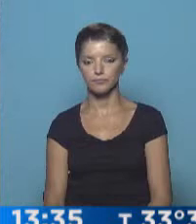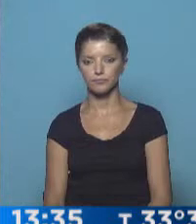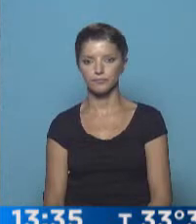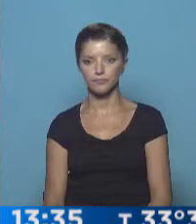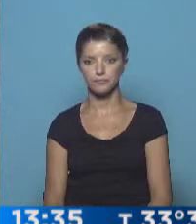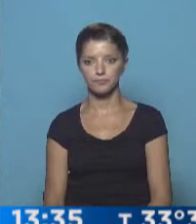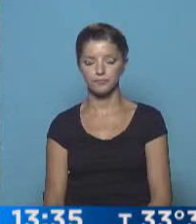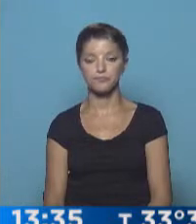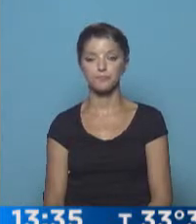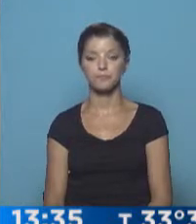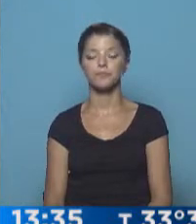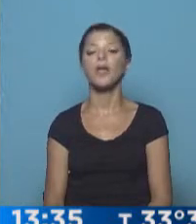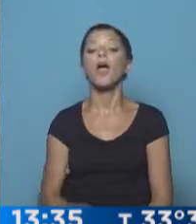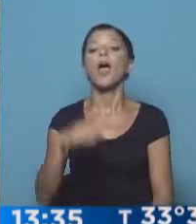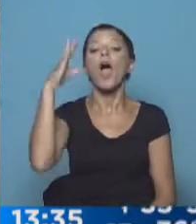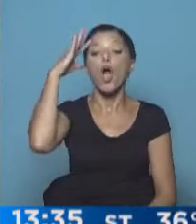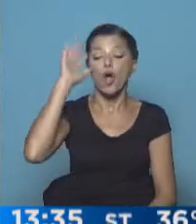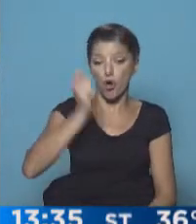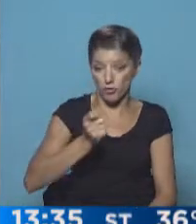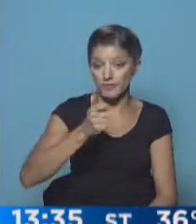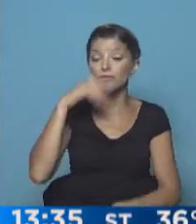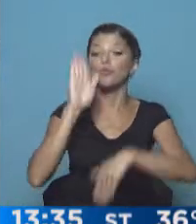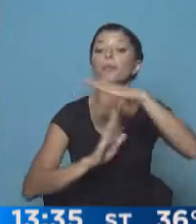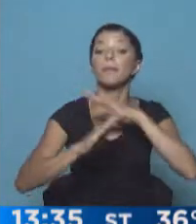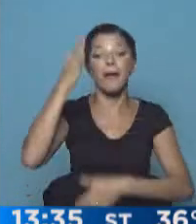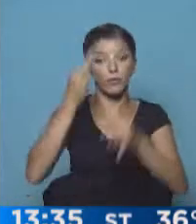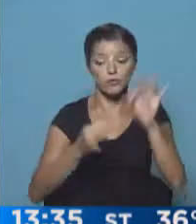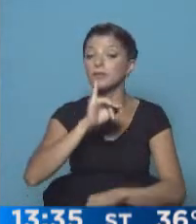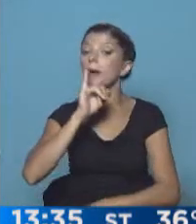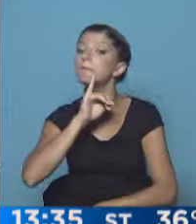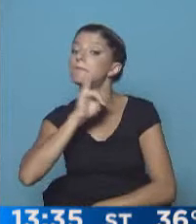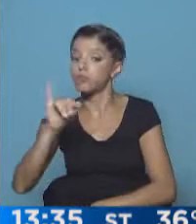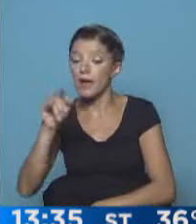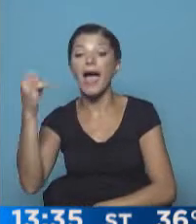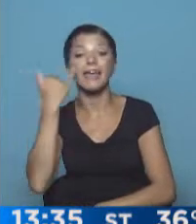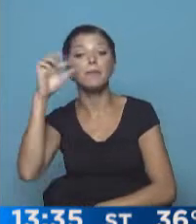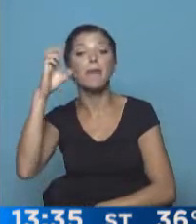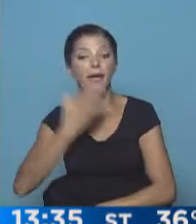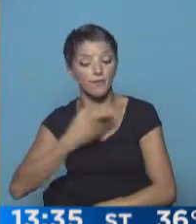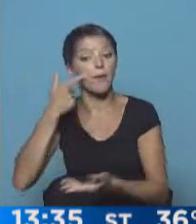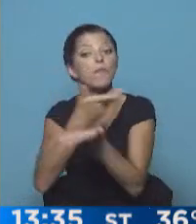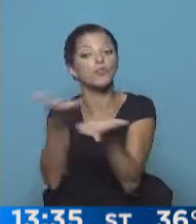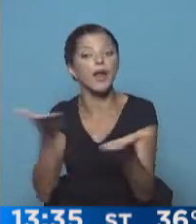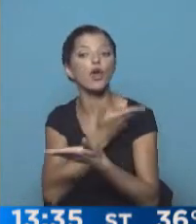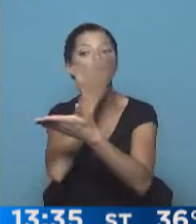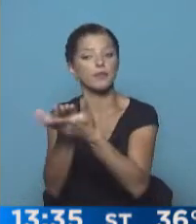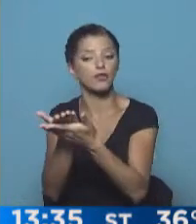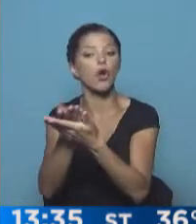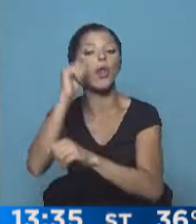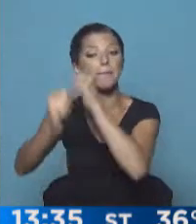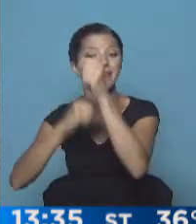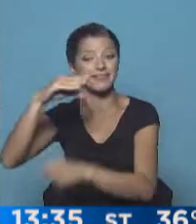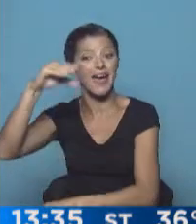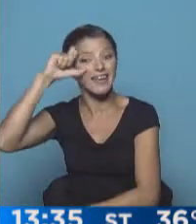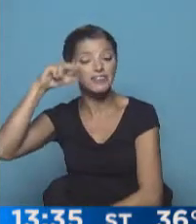la corte suprema de justicia de la nación le ordenó a la empresa y pf que diera a conocer su contrato con la petrolera chevron la empresa